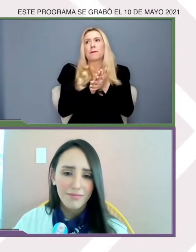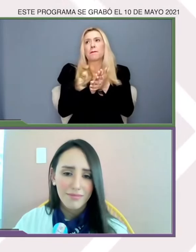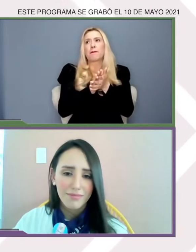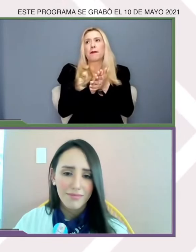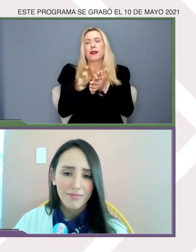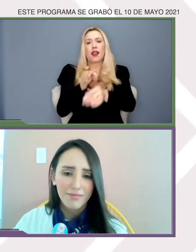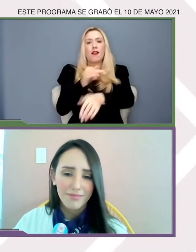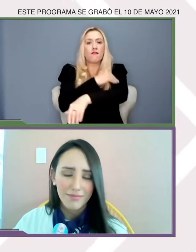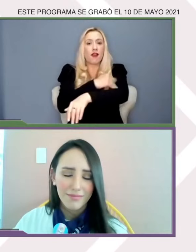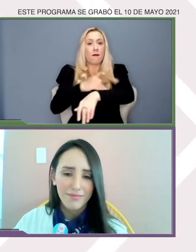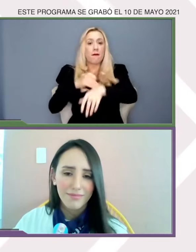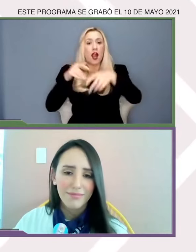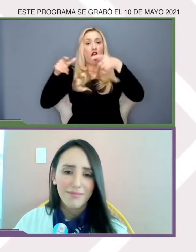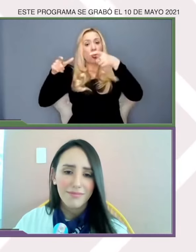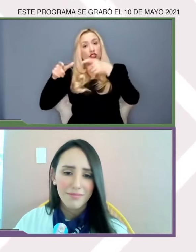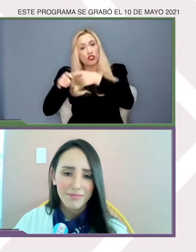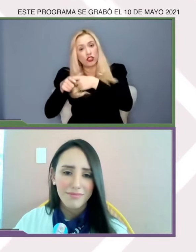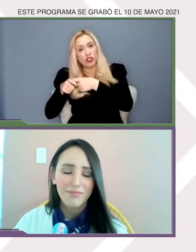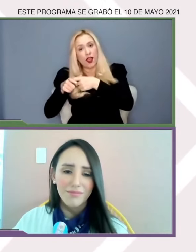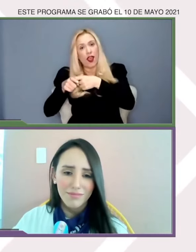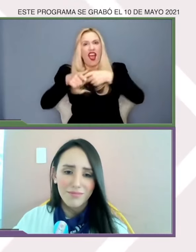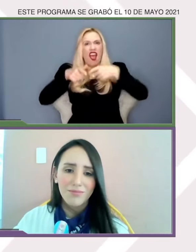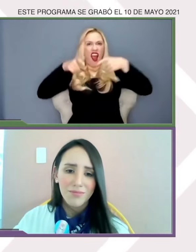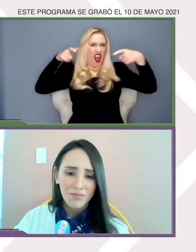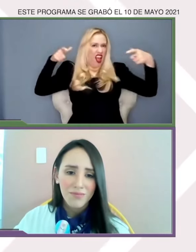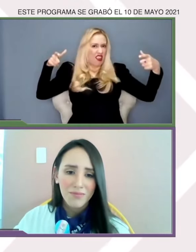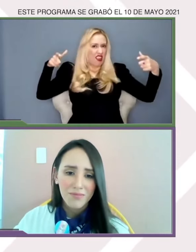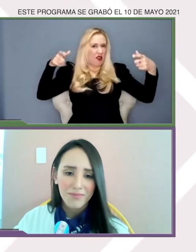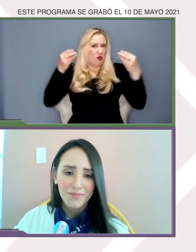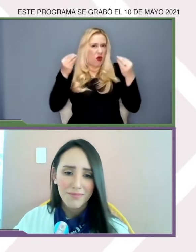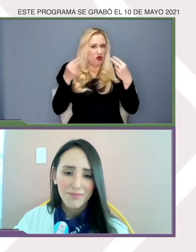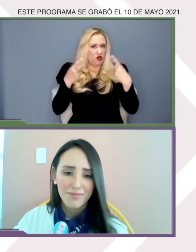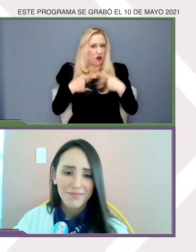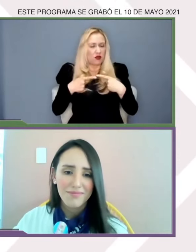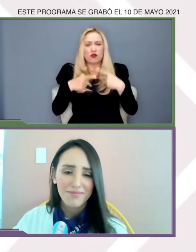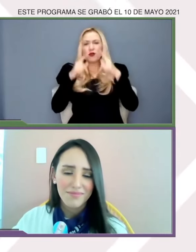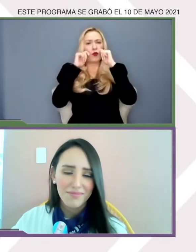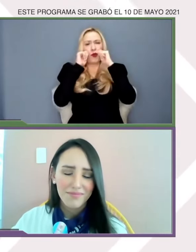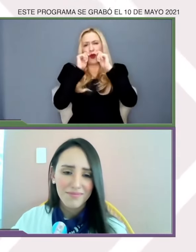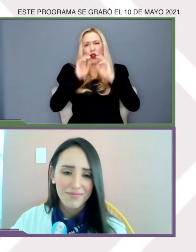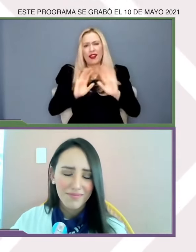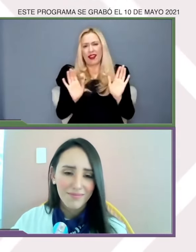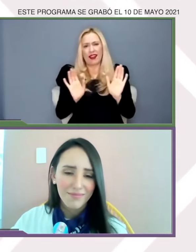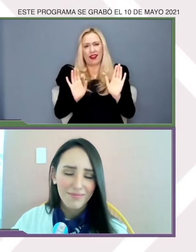familias pequeñas, grandes, realmente no importa. Y